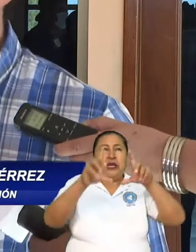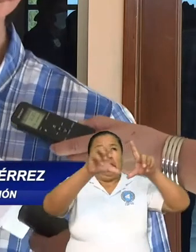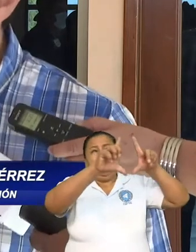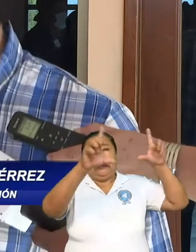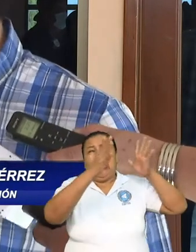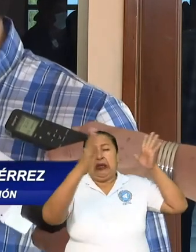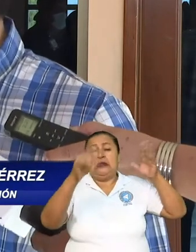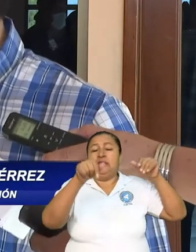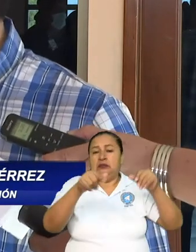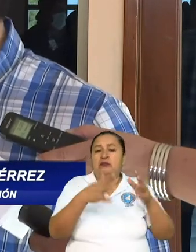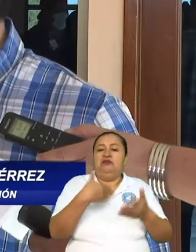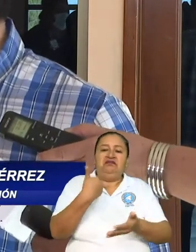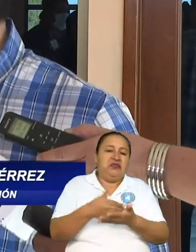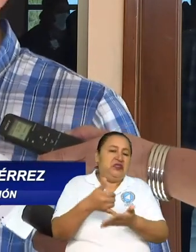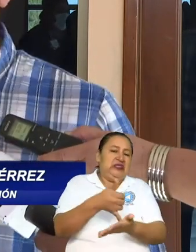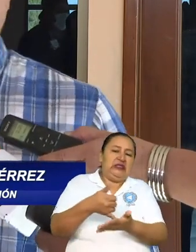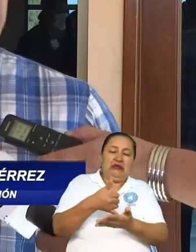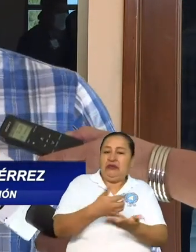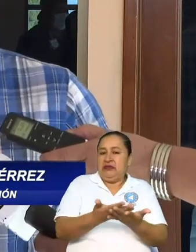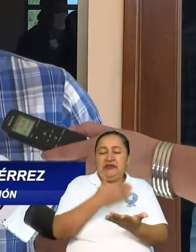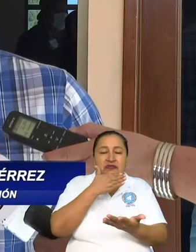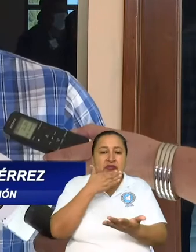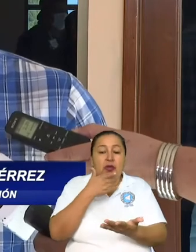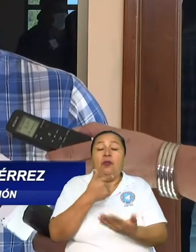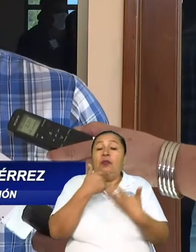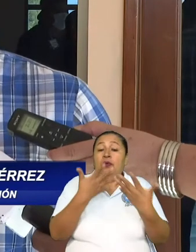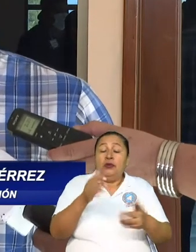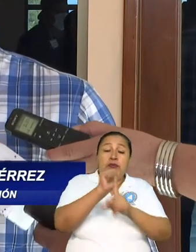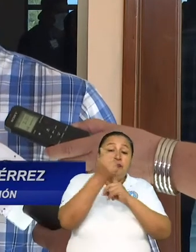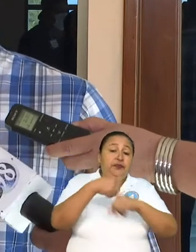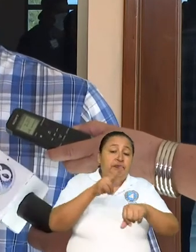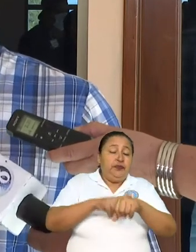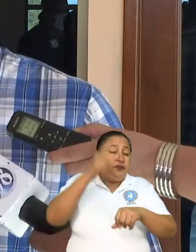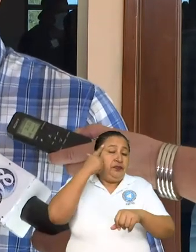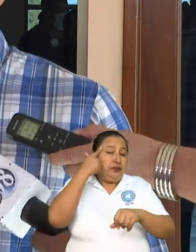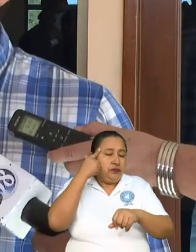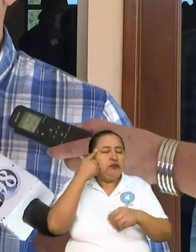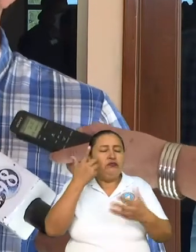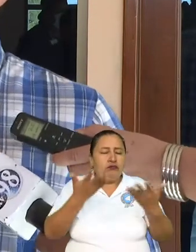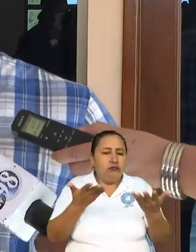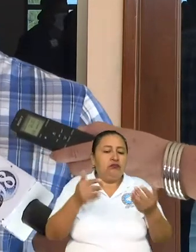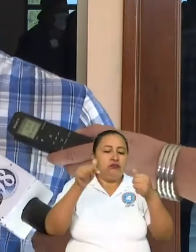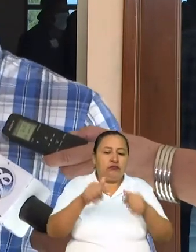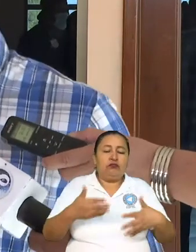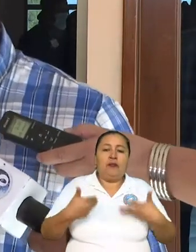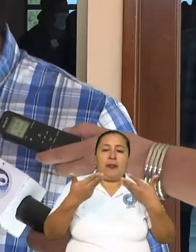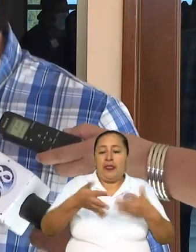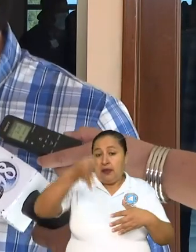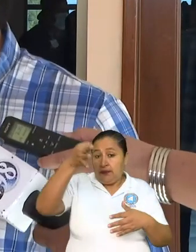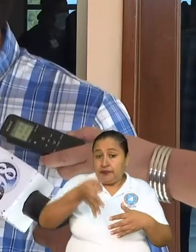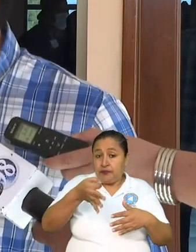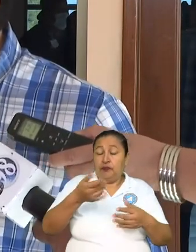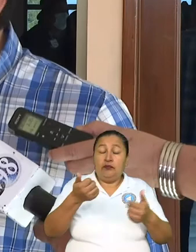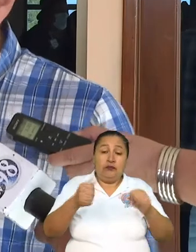es sumamente frágil. Por lo tanto, la Asamblea Nacional considera que para darle seguridad